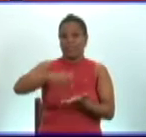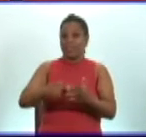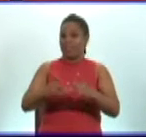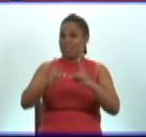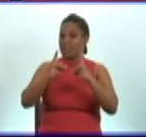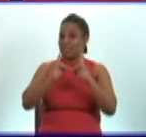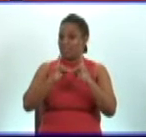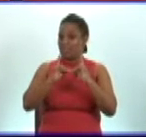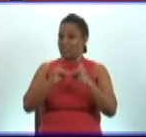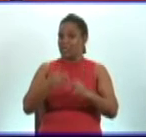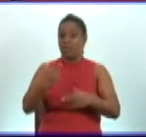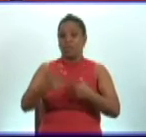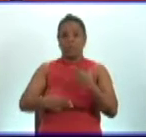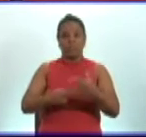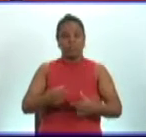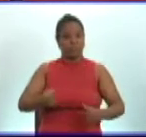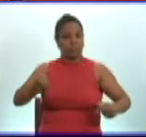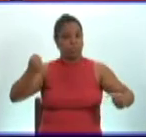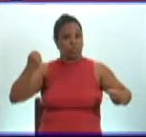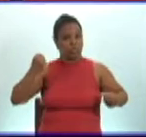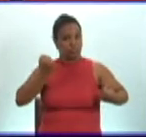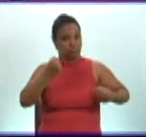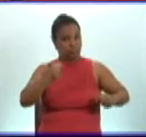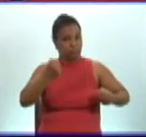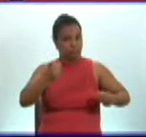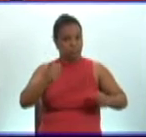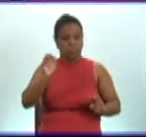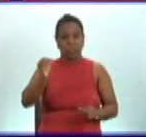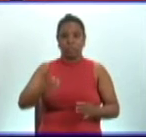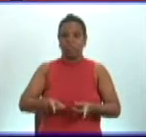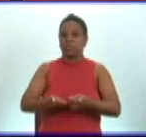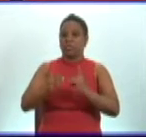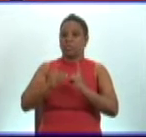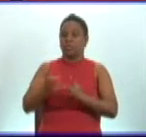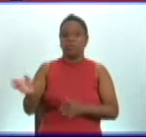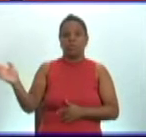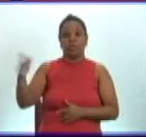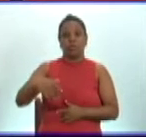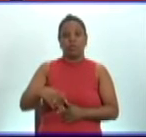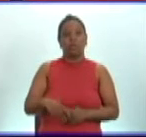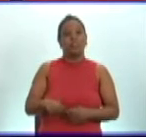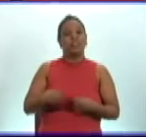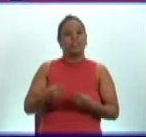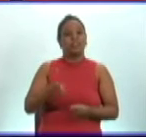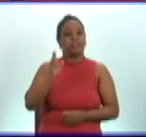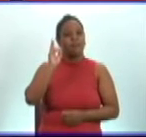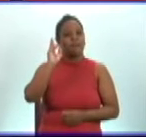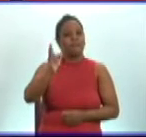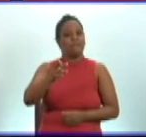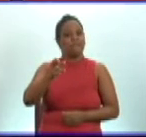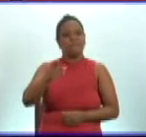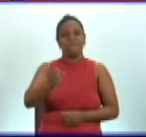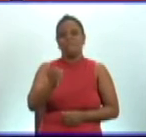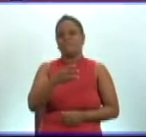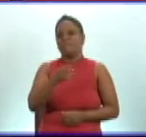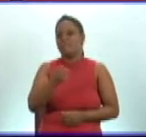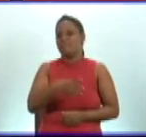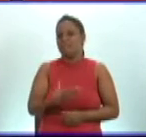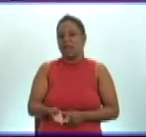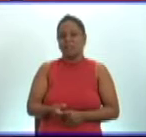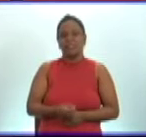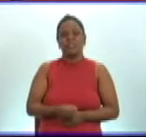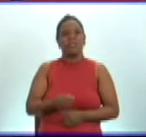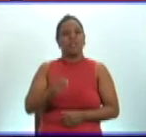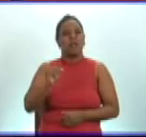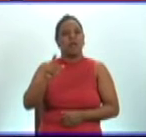ser visto por el velador del mismo, pues trajo como consecuencia, muchachos, que se levantara sobre ello una falsa calumnia. Calumnias que generó